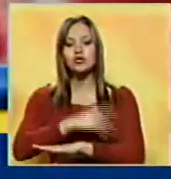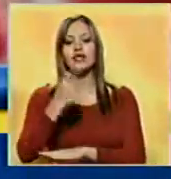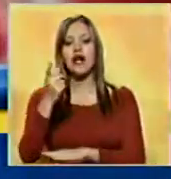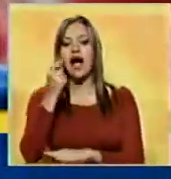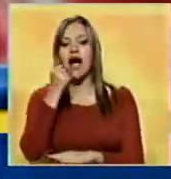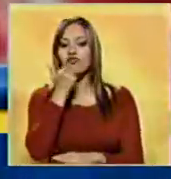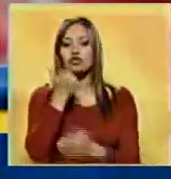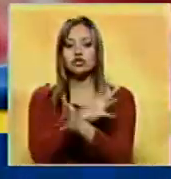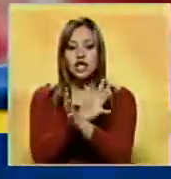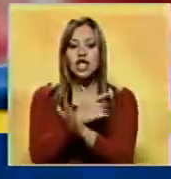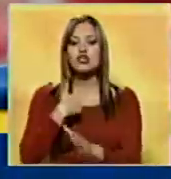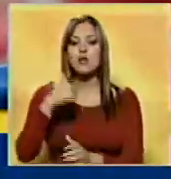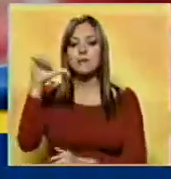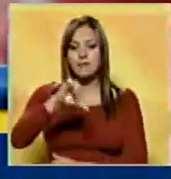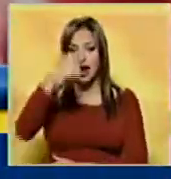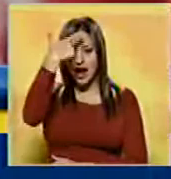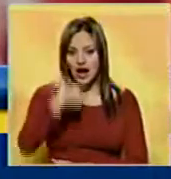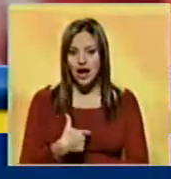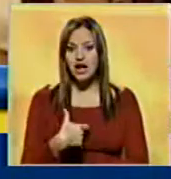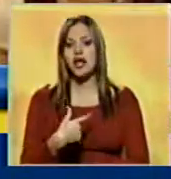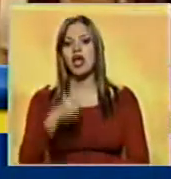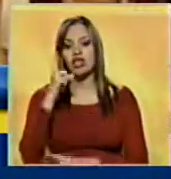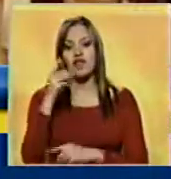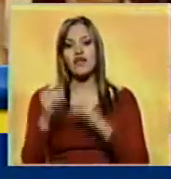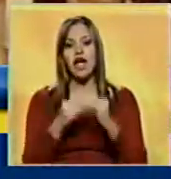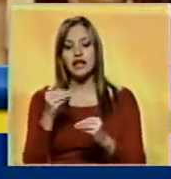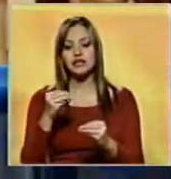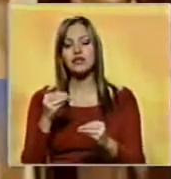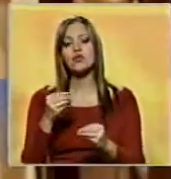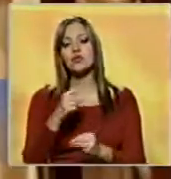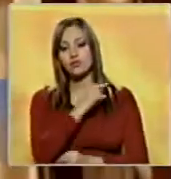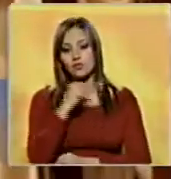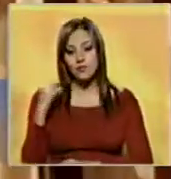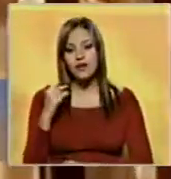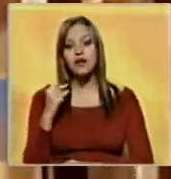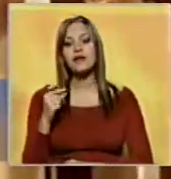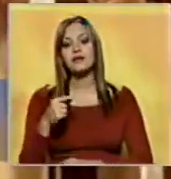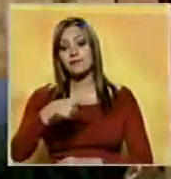estuvo por debajo de los estándares que se esperaban de un sacerdote y de un cardenal.